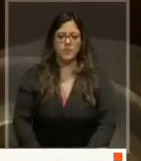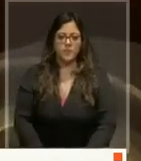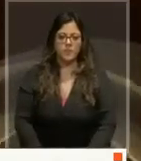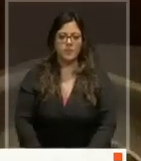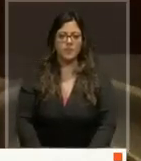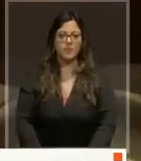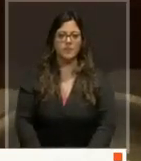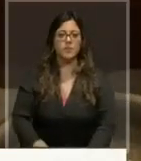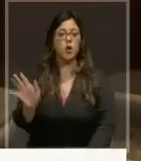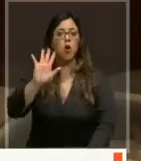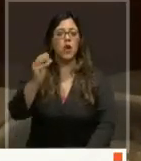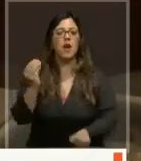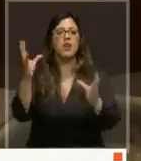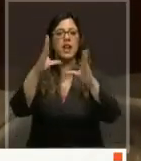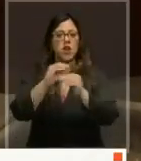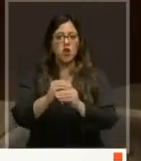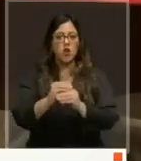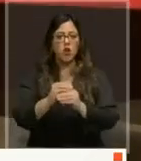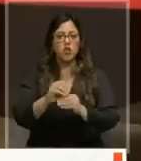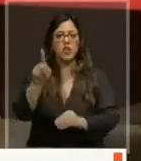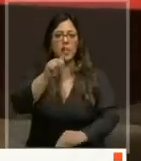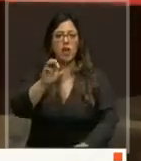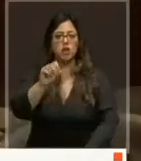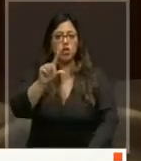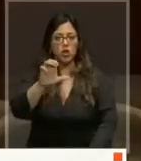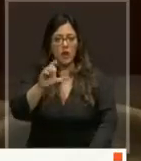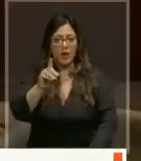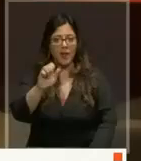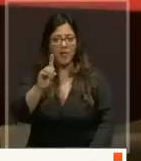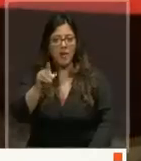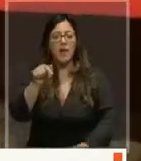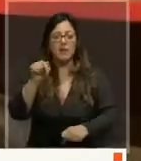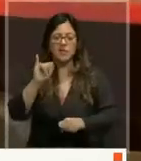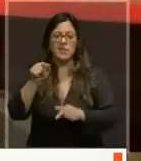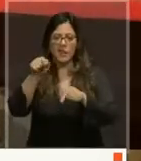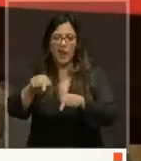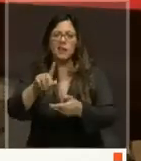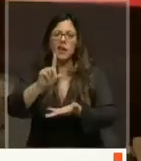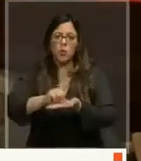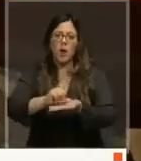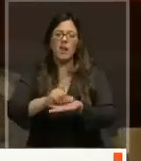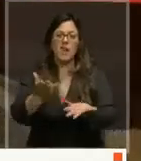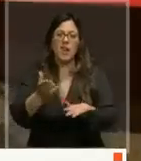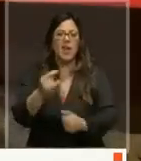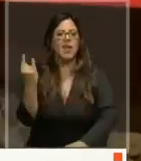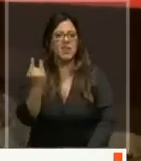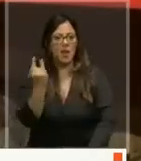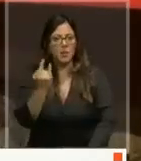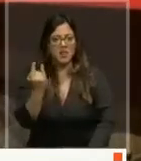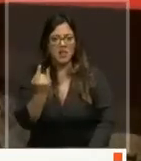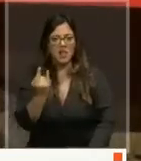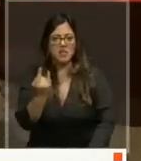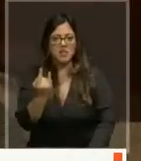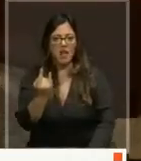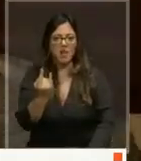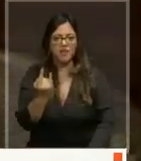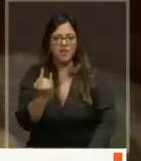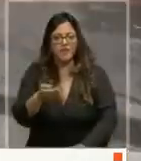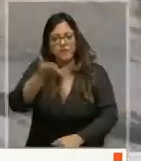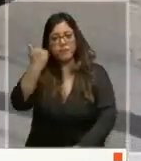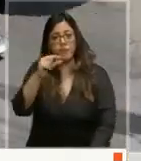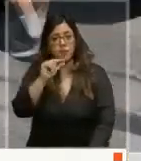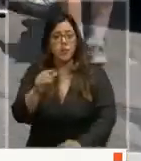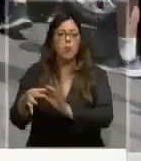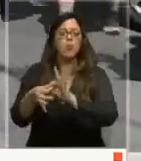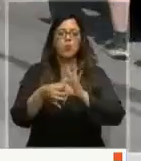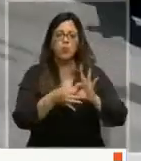Hola, buenas noches, Soledad. Lo has dicho muy bien, es esta zona de emergencia sanitaria la que se decretó hace pocos instantes debido